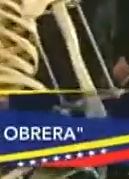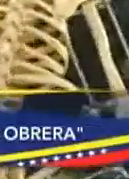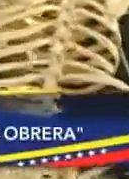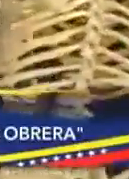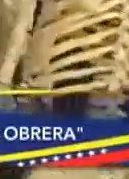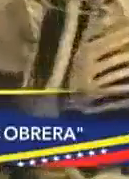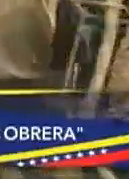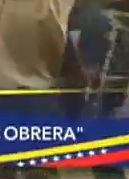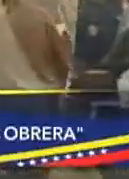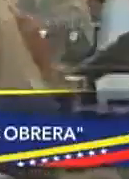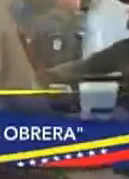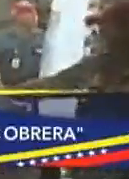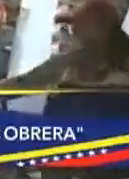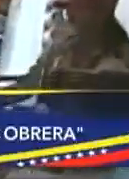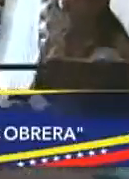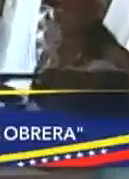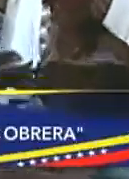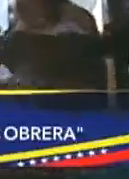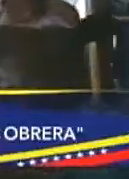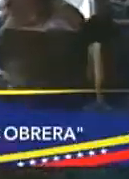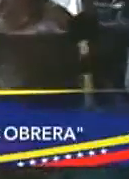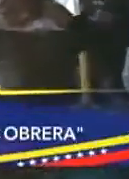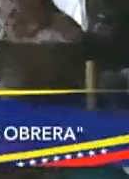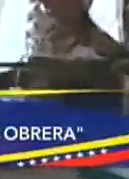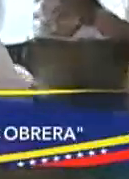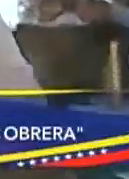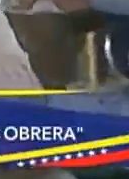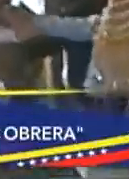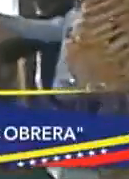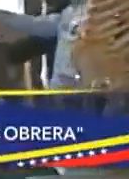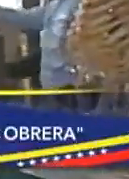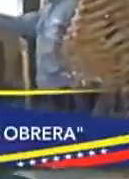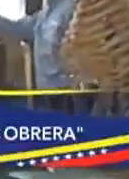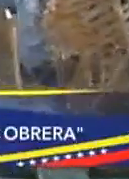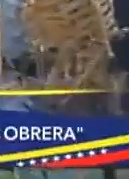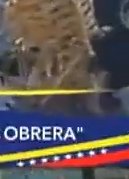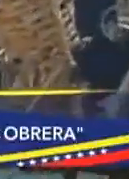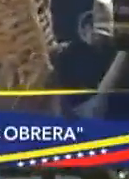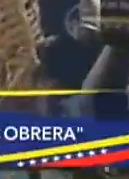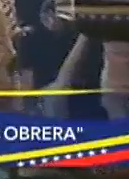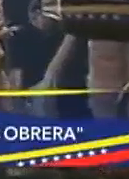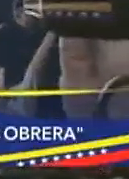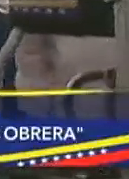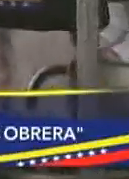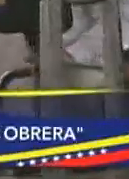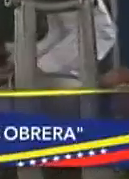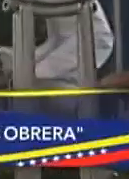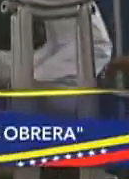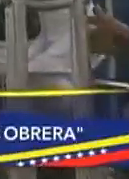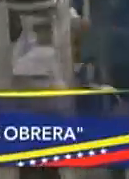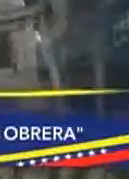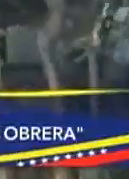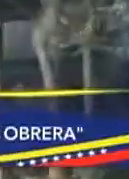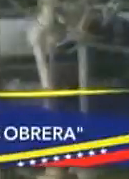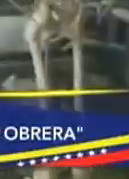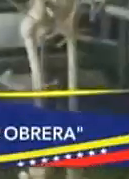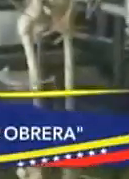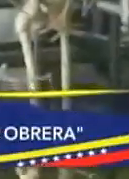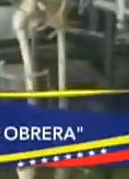es liberadora con el trabajo al Servicio del ser humano al servicio de la población